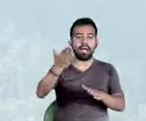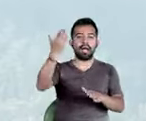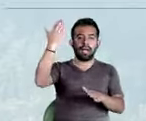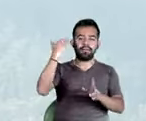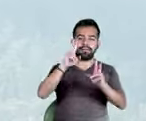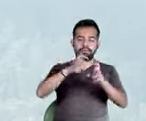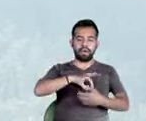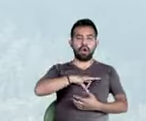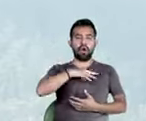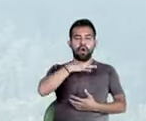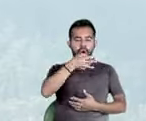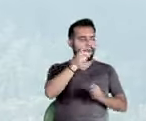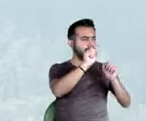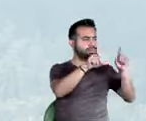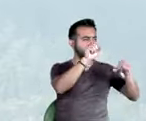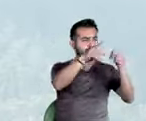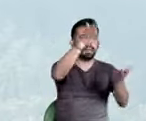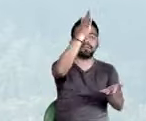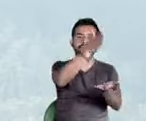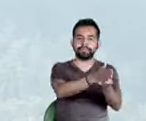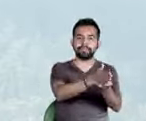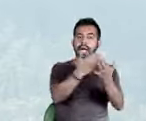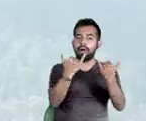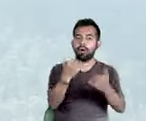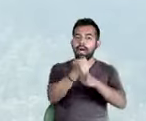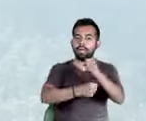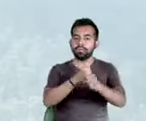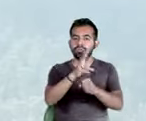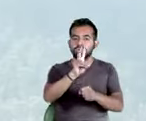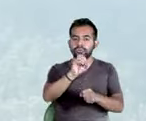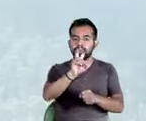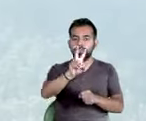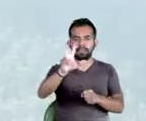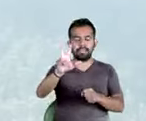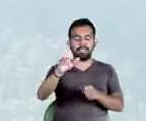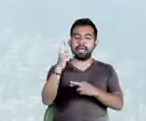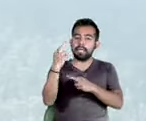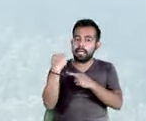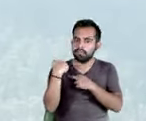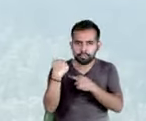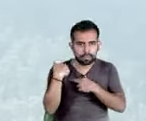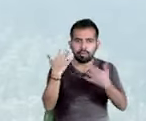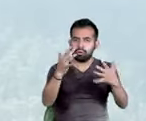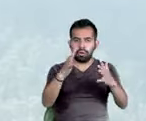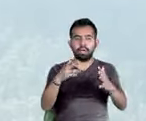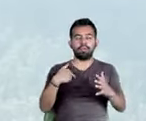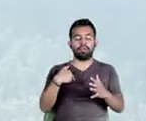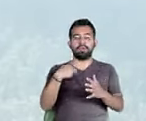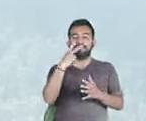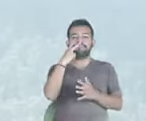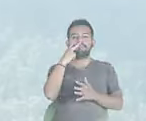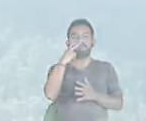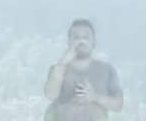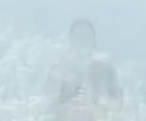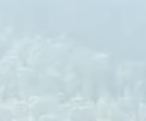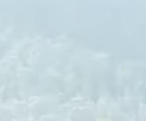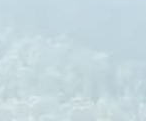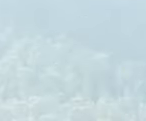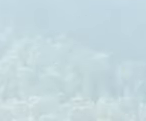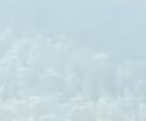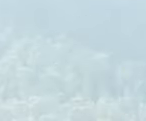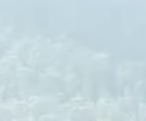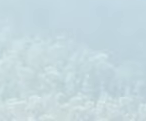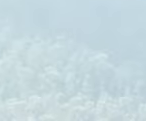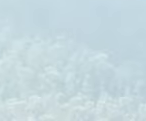la pandemia. Estamos en el año 2023. Si ya es irresponsable utilizar proyecciones del censo del 2010